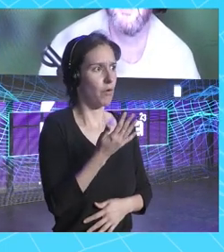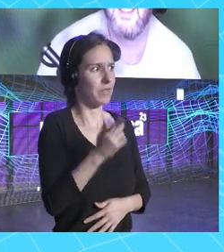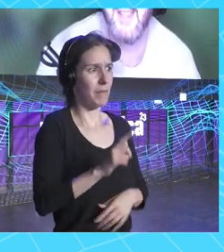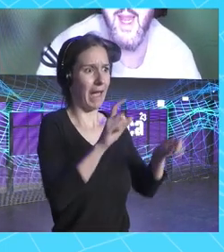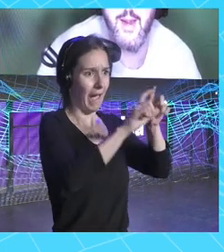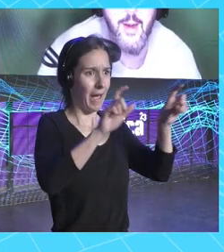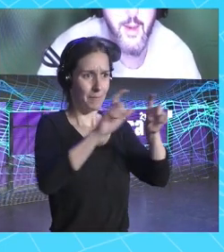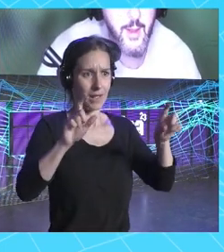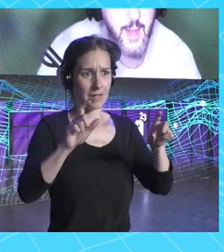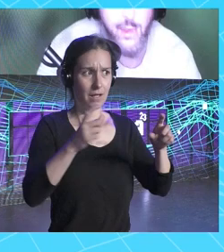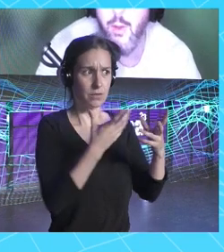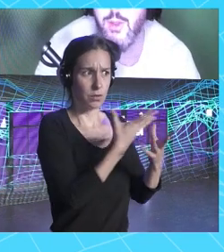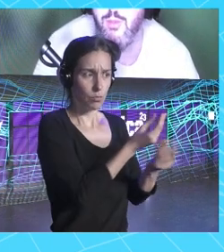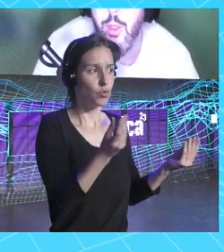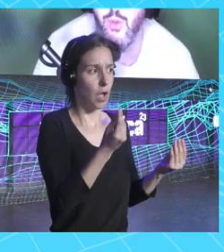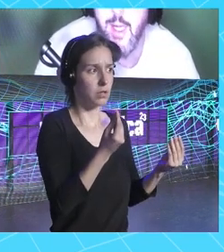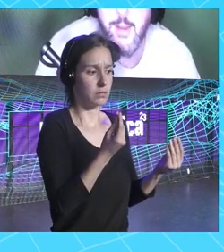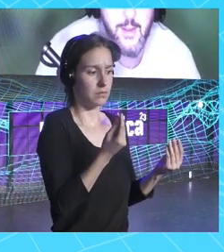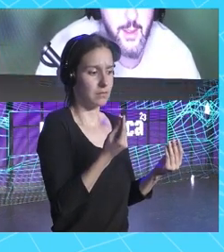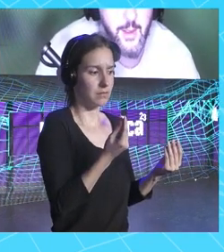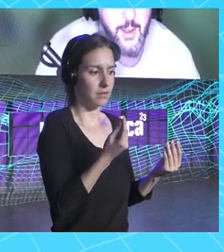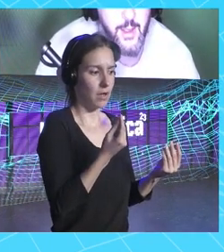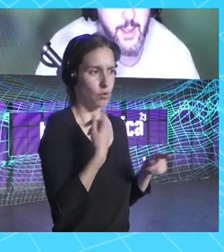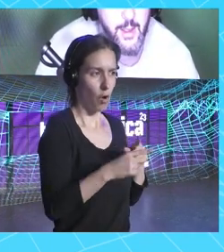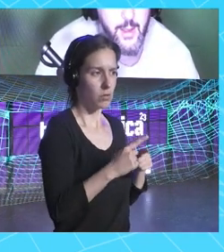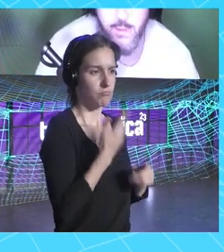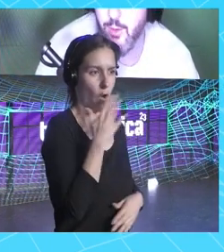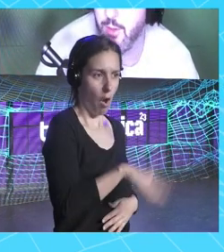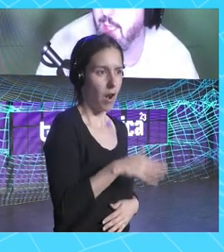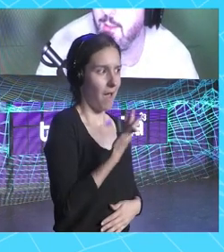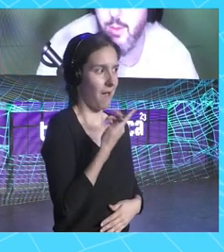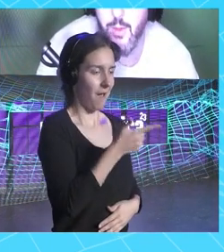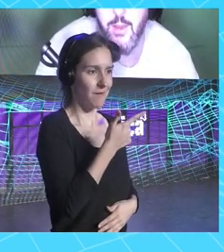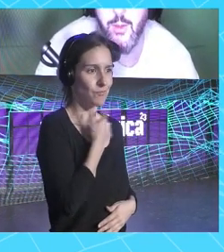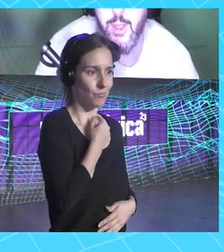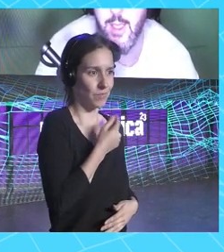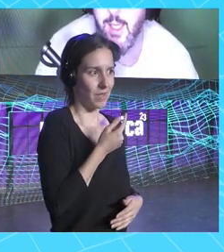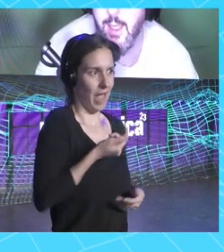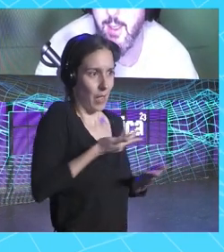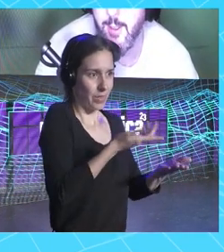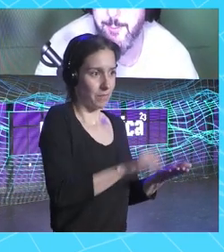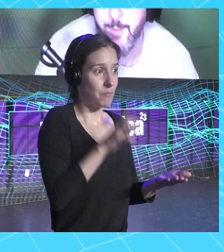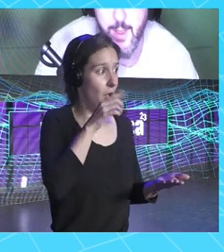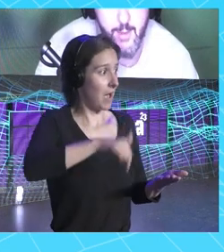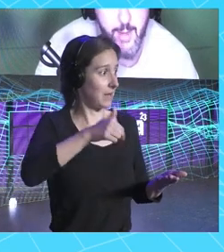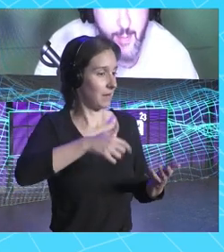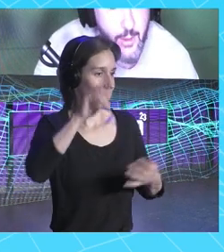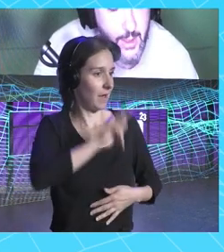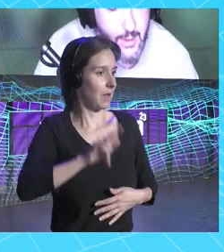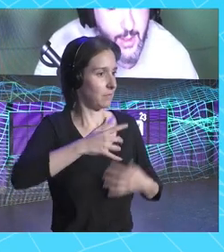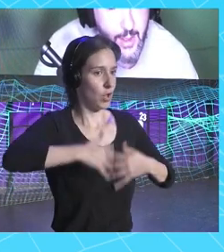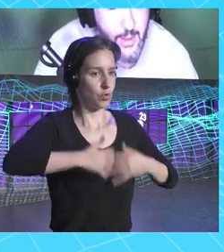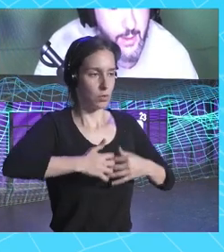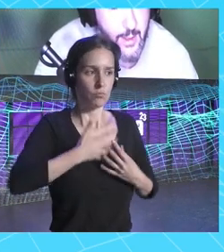que están haciendo cosas muy chulas vosotros tenéis unas industrias aquí maravillosas